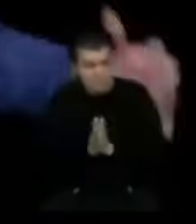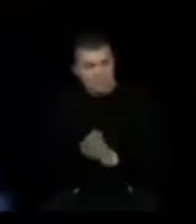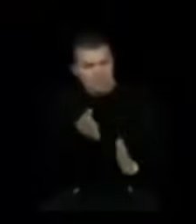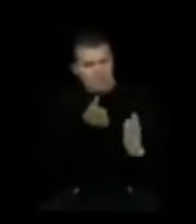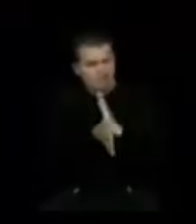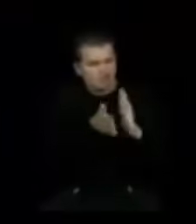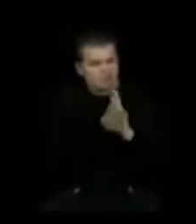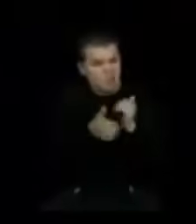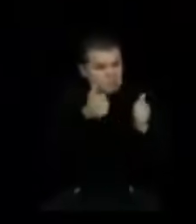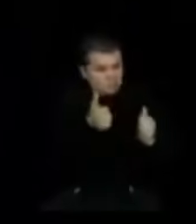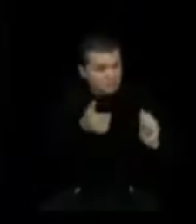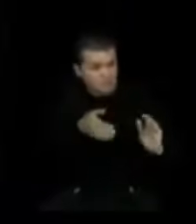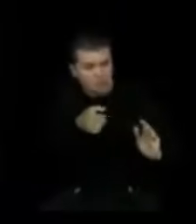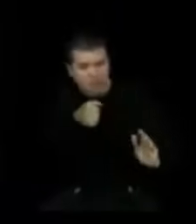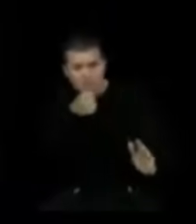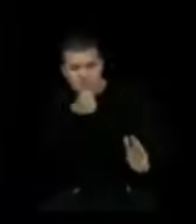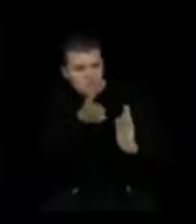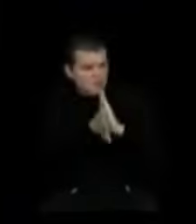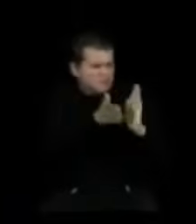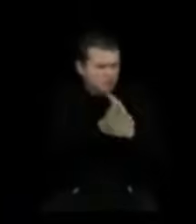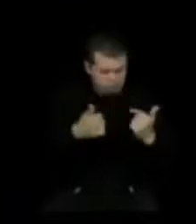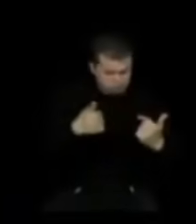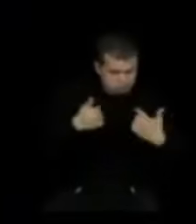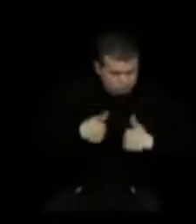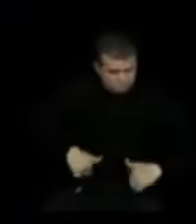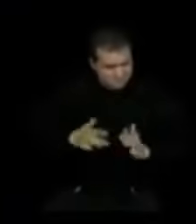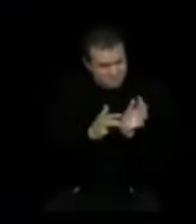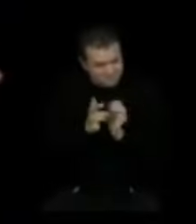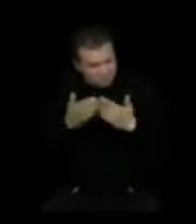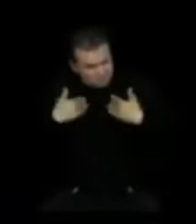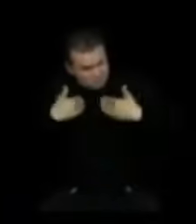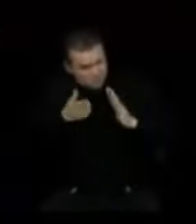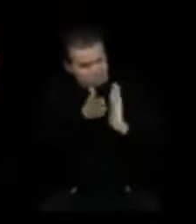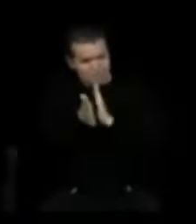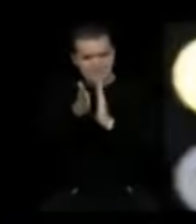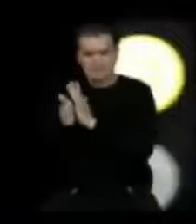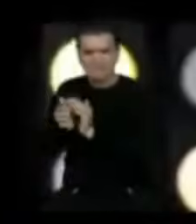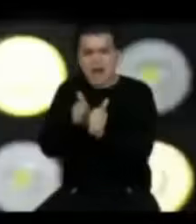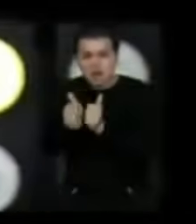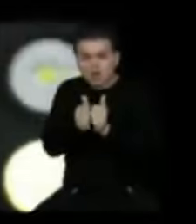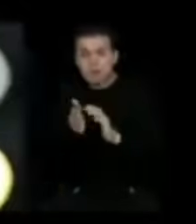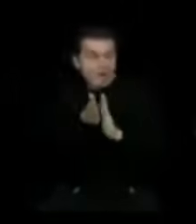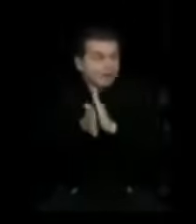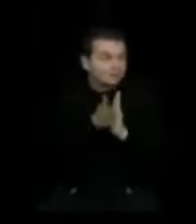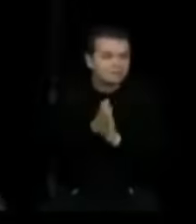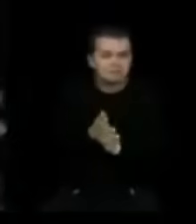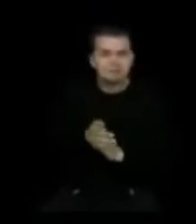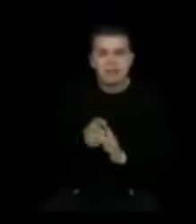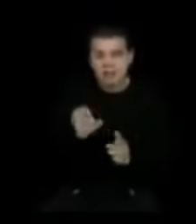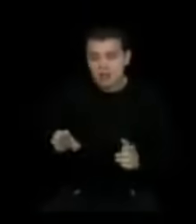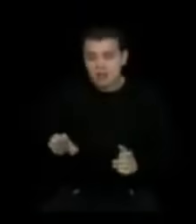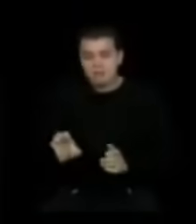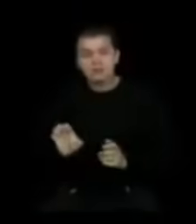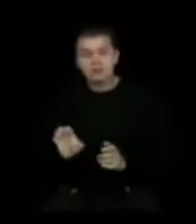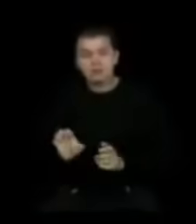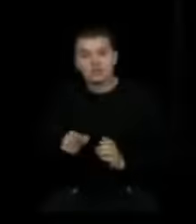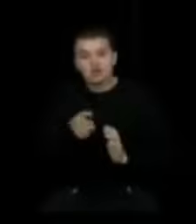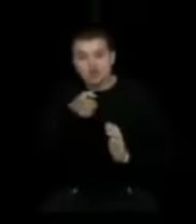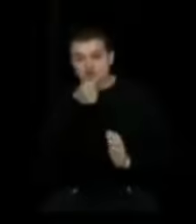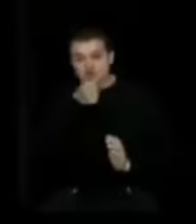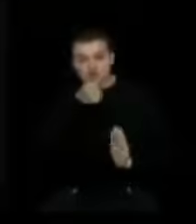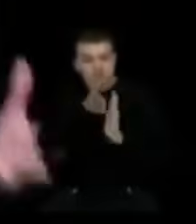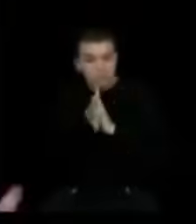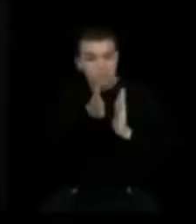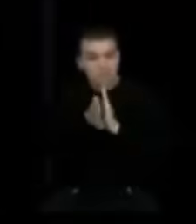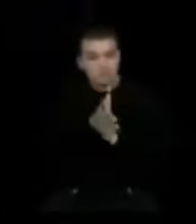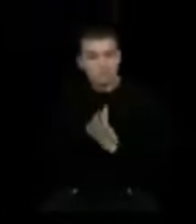buenas noticias. Buenas noticias, el Evangelio es buenas noticias. No es